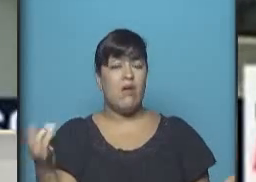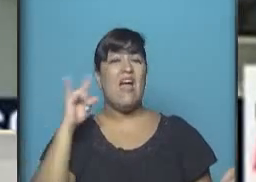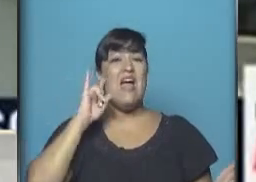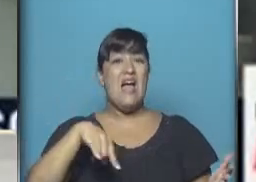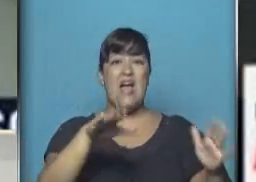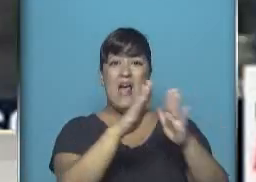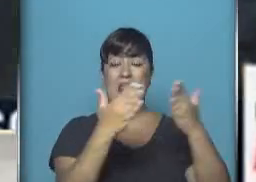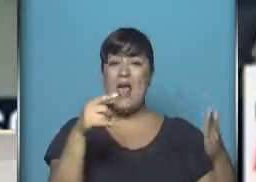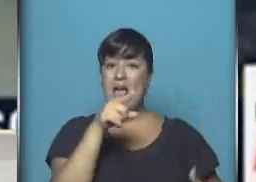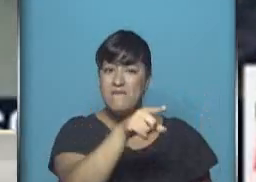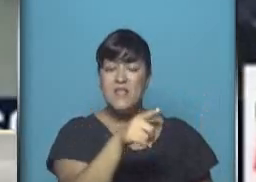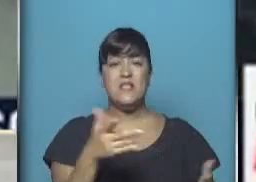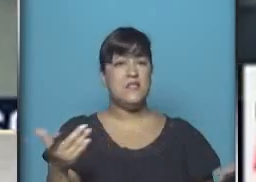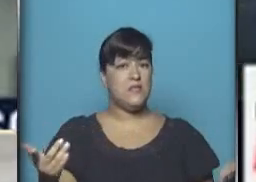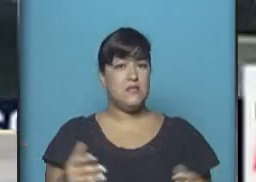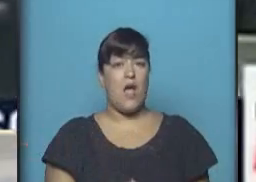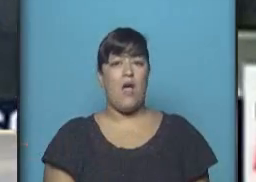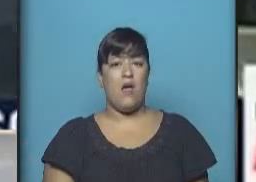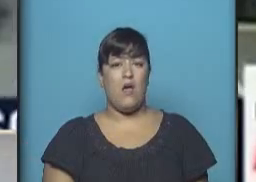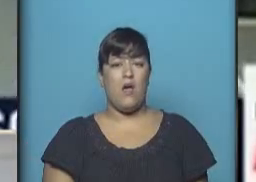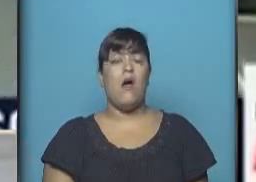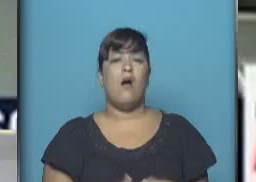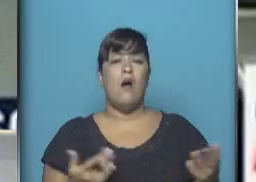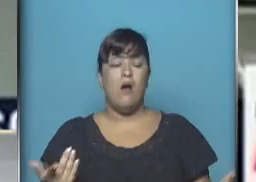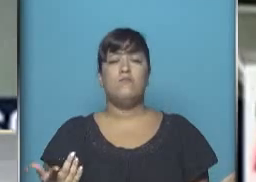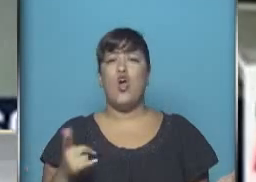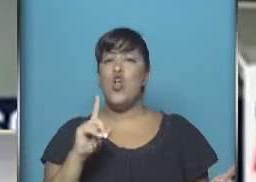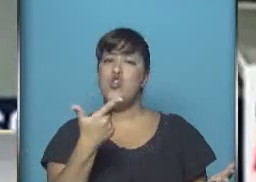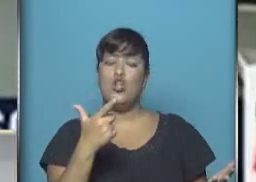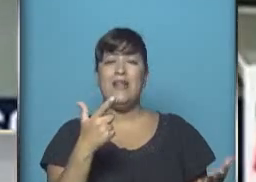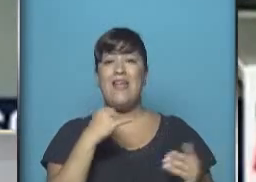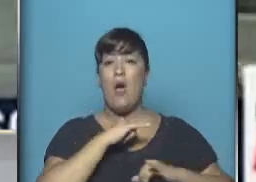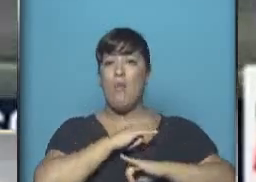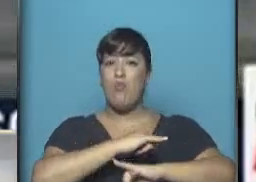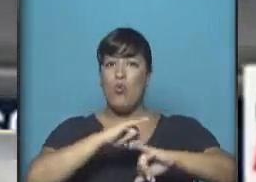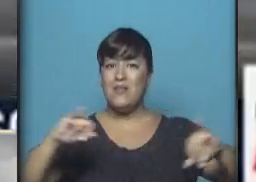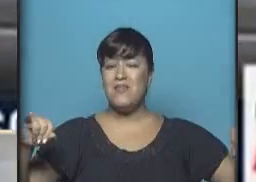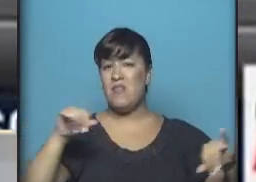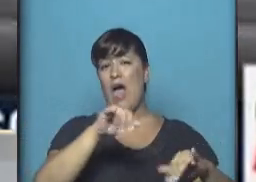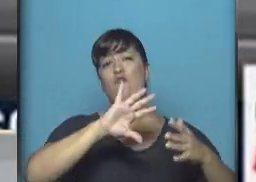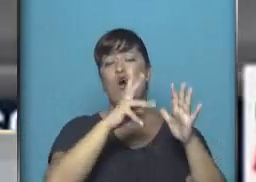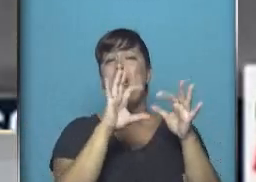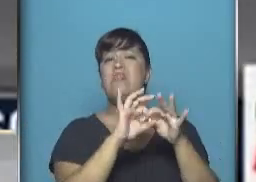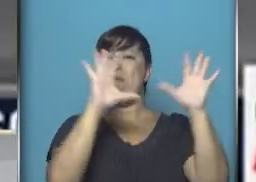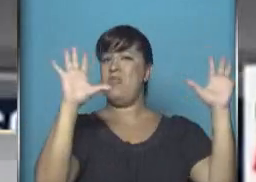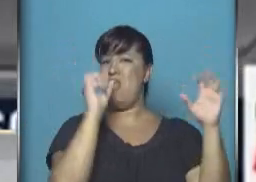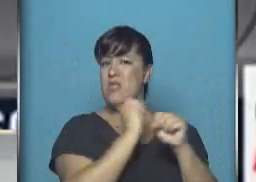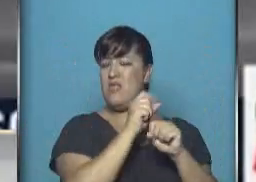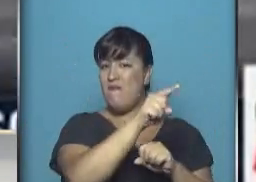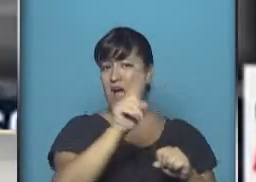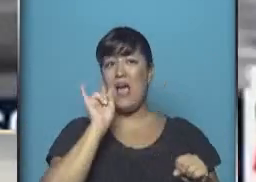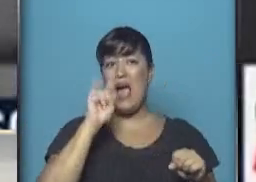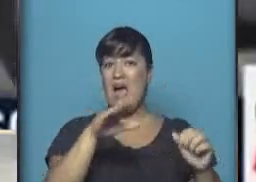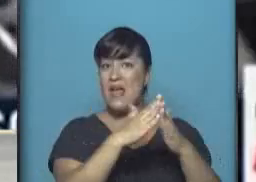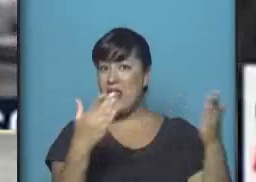que no tenía, por ejemplo, publicidad, es un semanario independiente. Pero parece